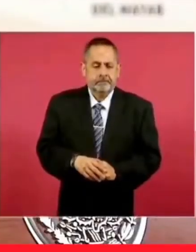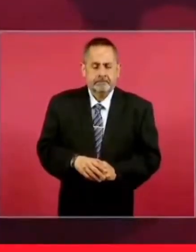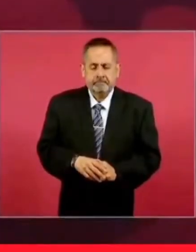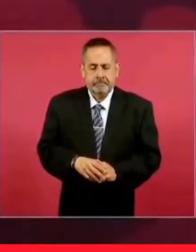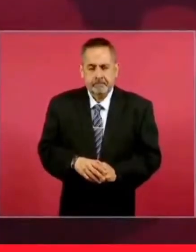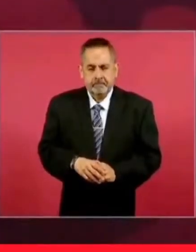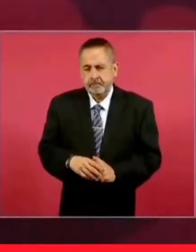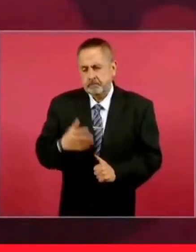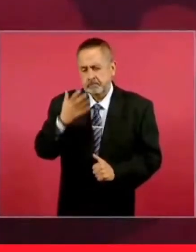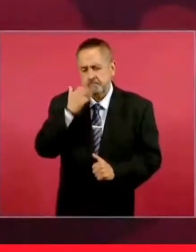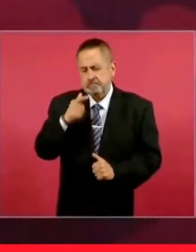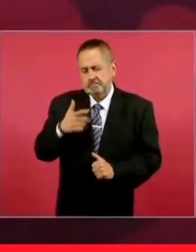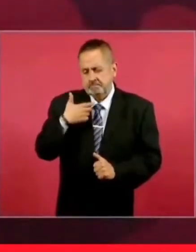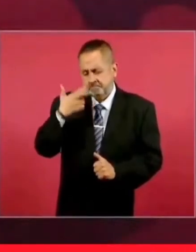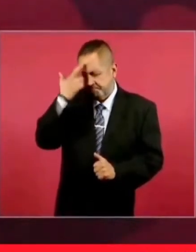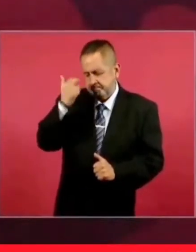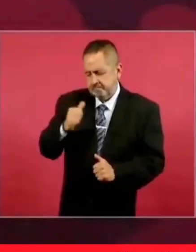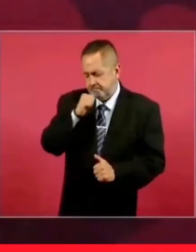hay razón.